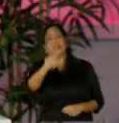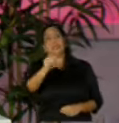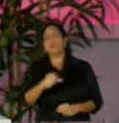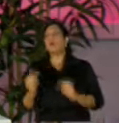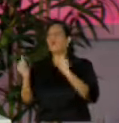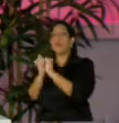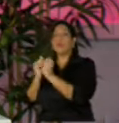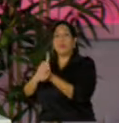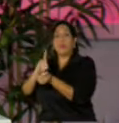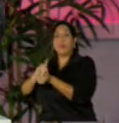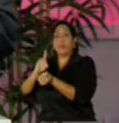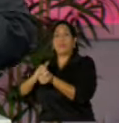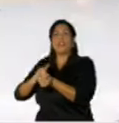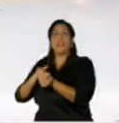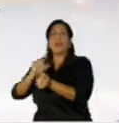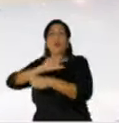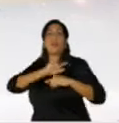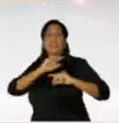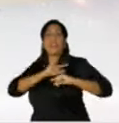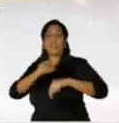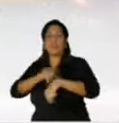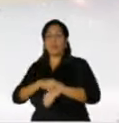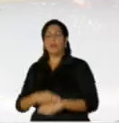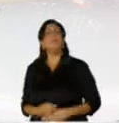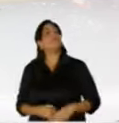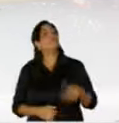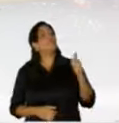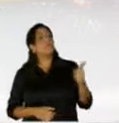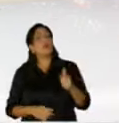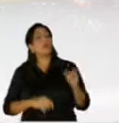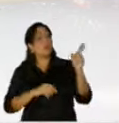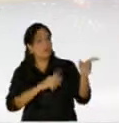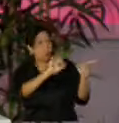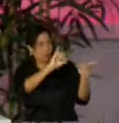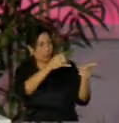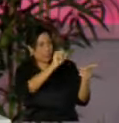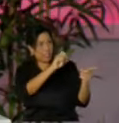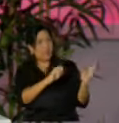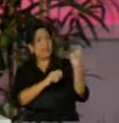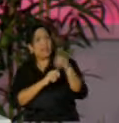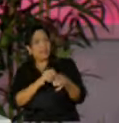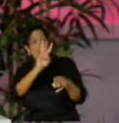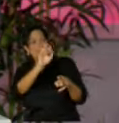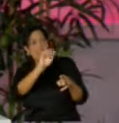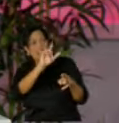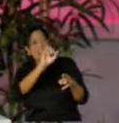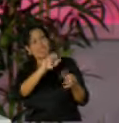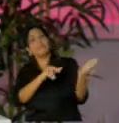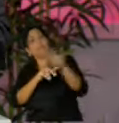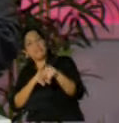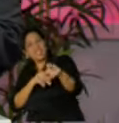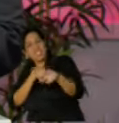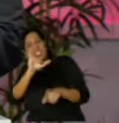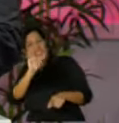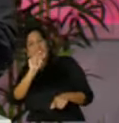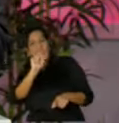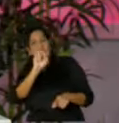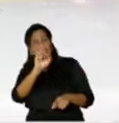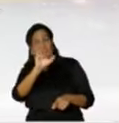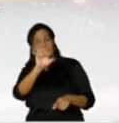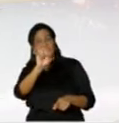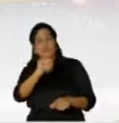de la Guardia Nacional y demás. Sí. Muy bien, ya nos ha conversado José, Valeria, que estuvo conversando ahora, pasamos con Yaneli, ¿verdad, Yaneli? Sí,